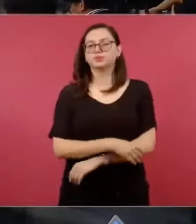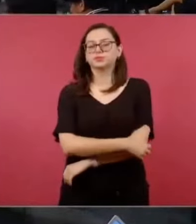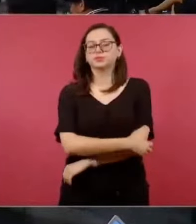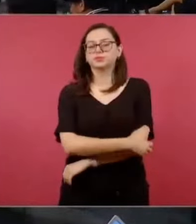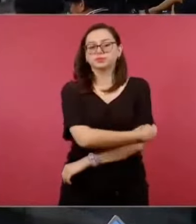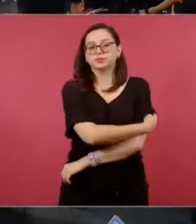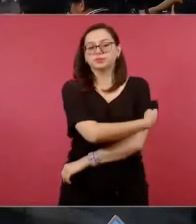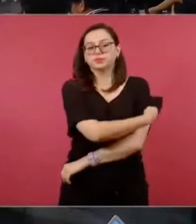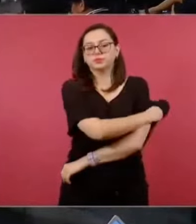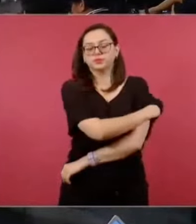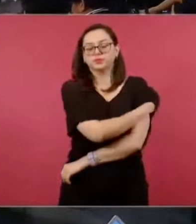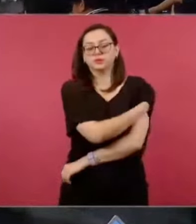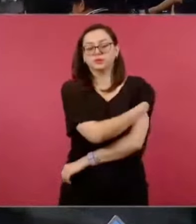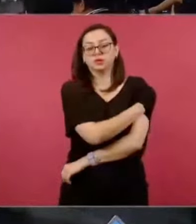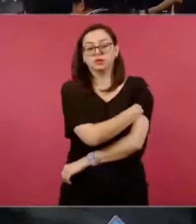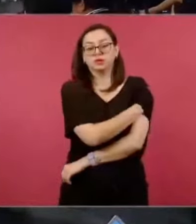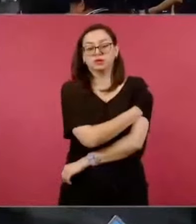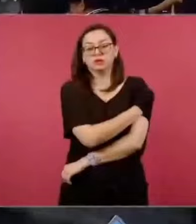es como